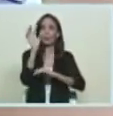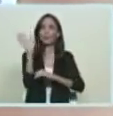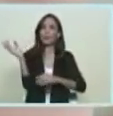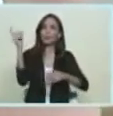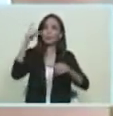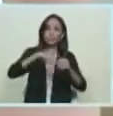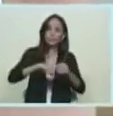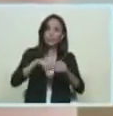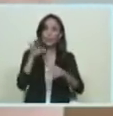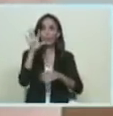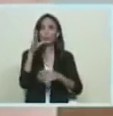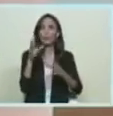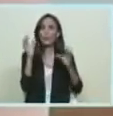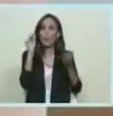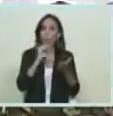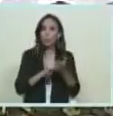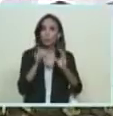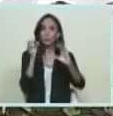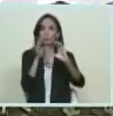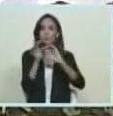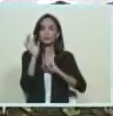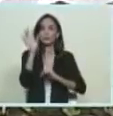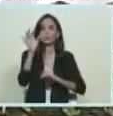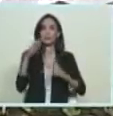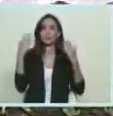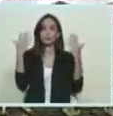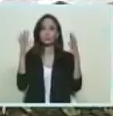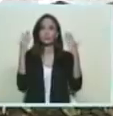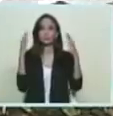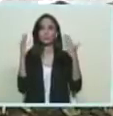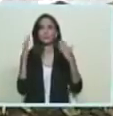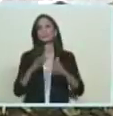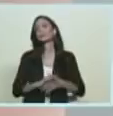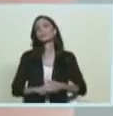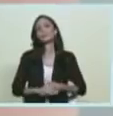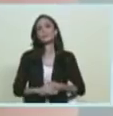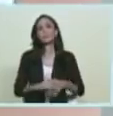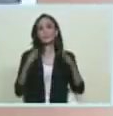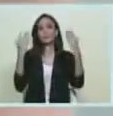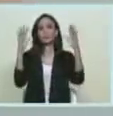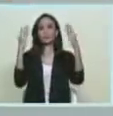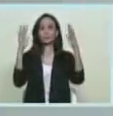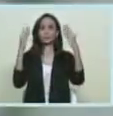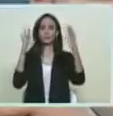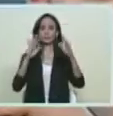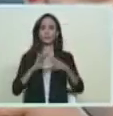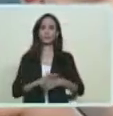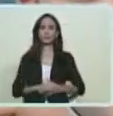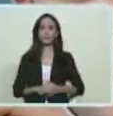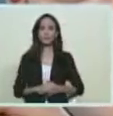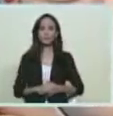futuro. Sácate el carnet de la patria e incorpórate al futuro.